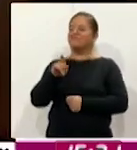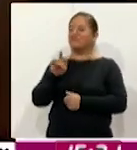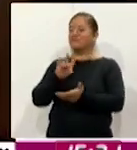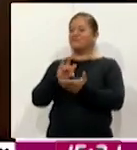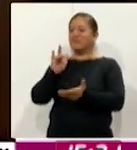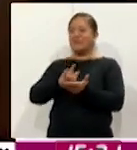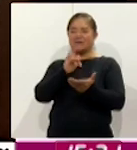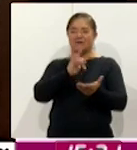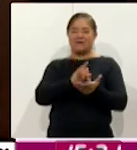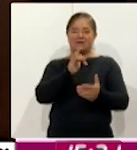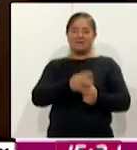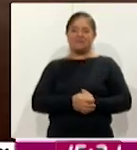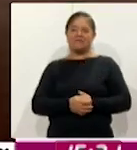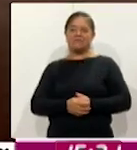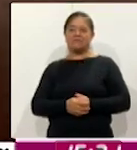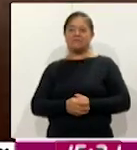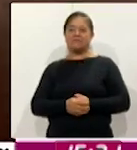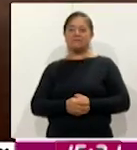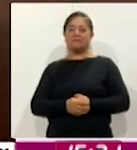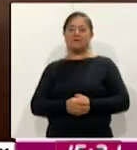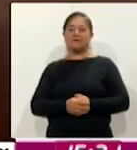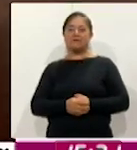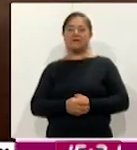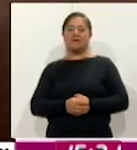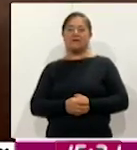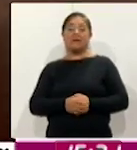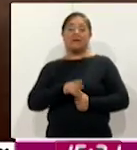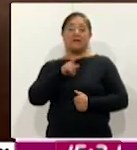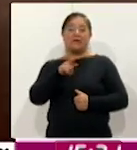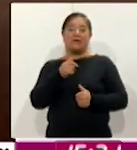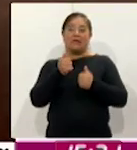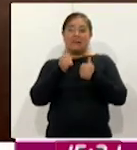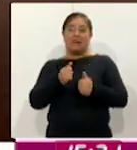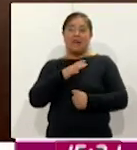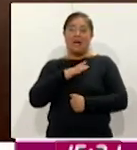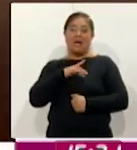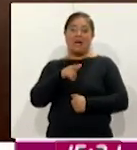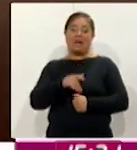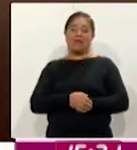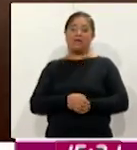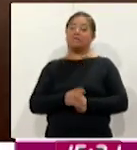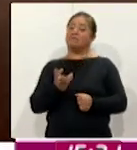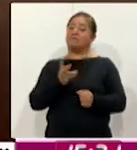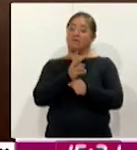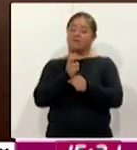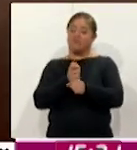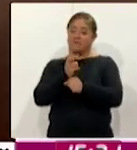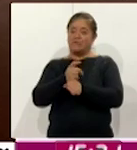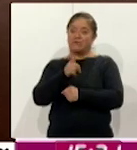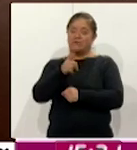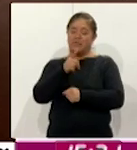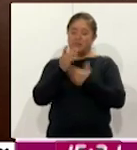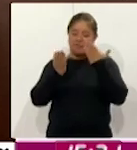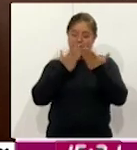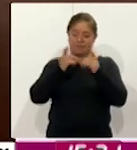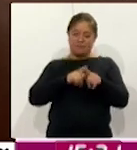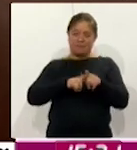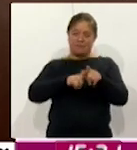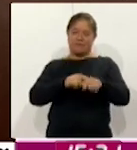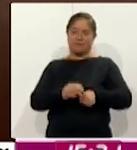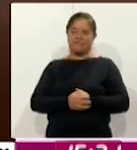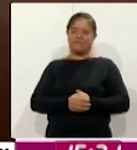Gracias por esa información y desde luego se quedan porque, bueno, pues además esa es una gran invitación para continuar sus estudios, ¿verdad?